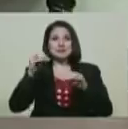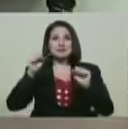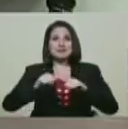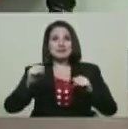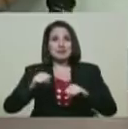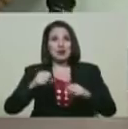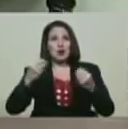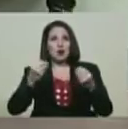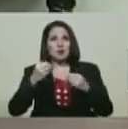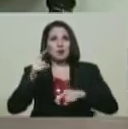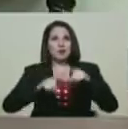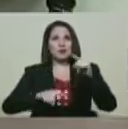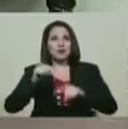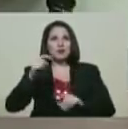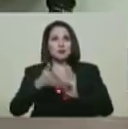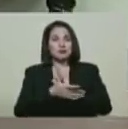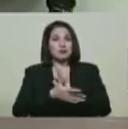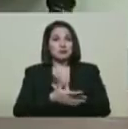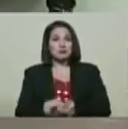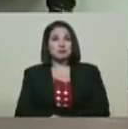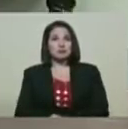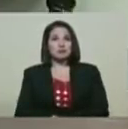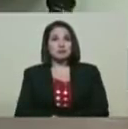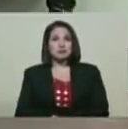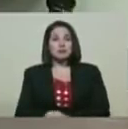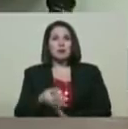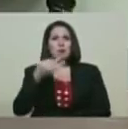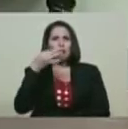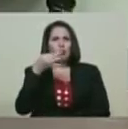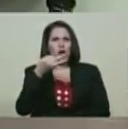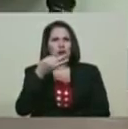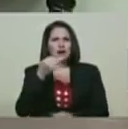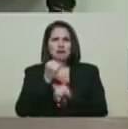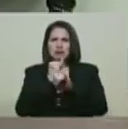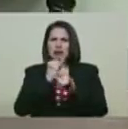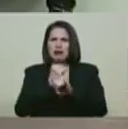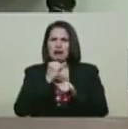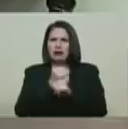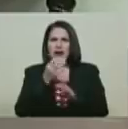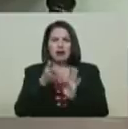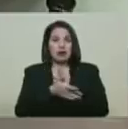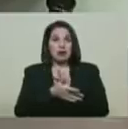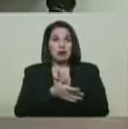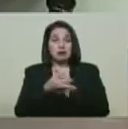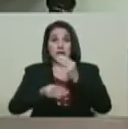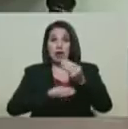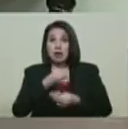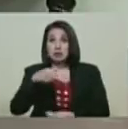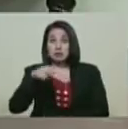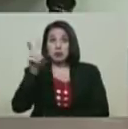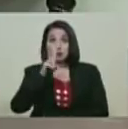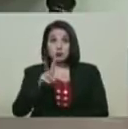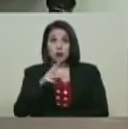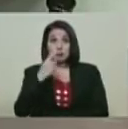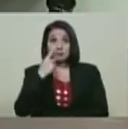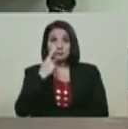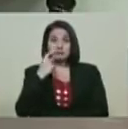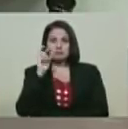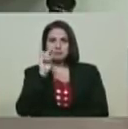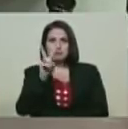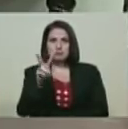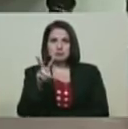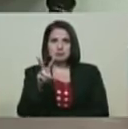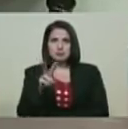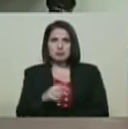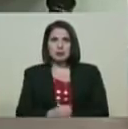blockchain. Fíjense ustedes las monedas que ya se están minando desde Venezuela. Aquí le puedes meter la cámara, ¿ves?